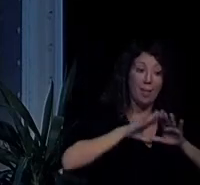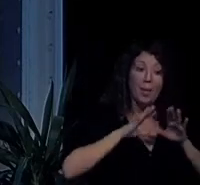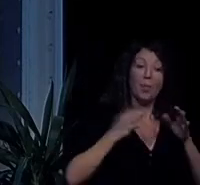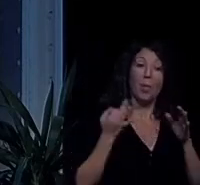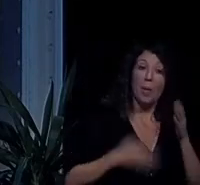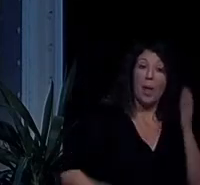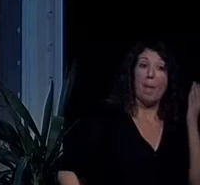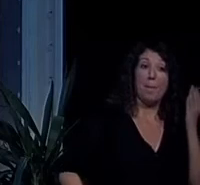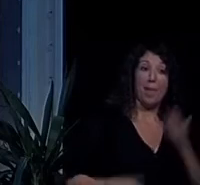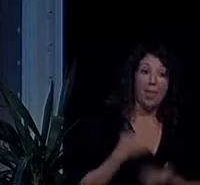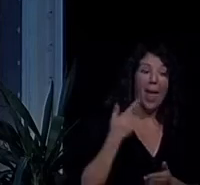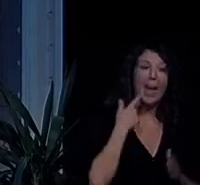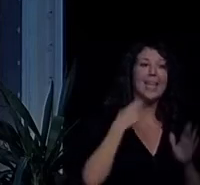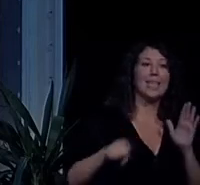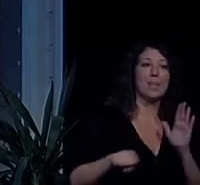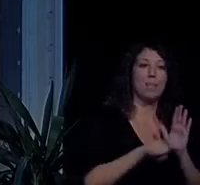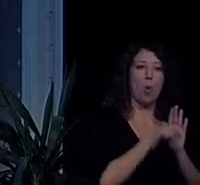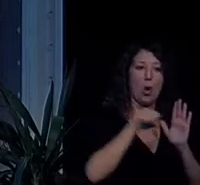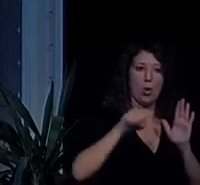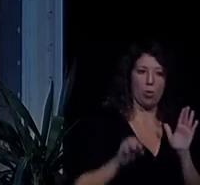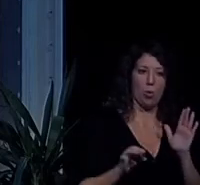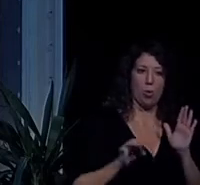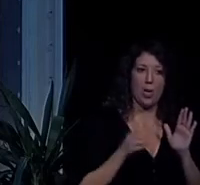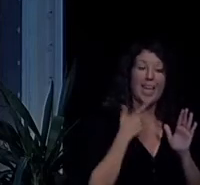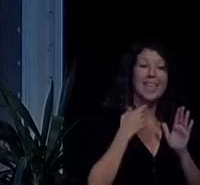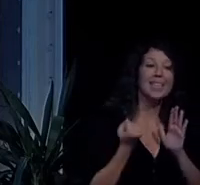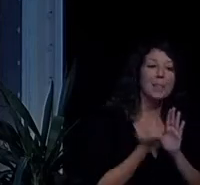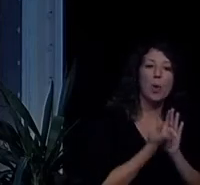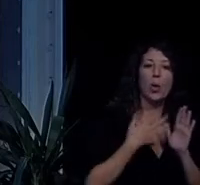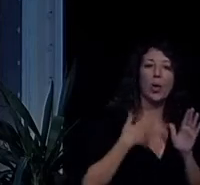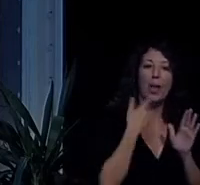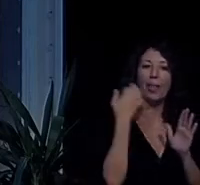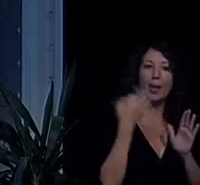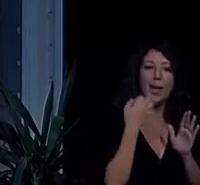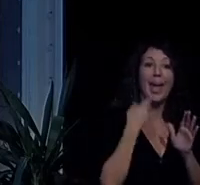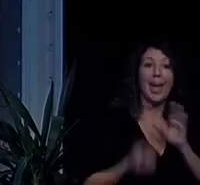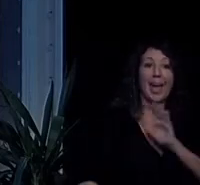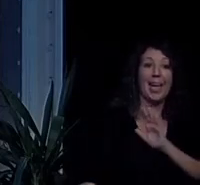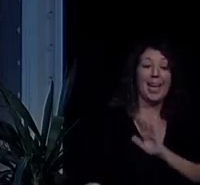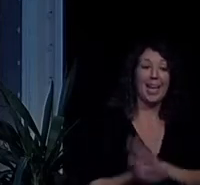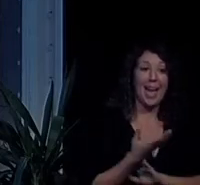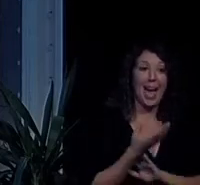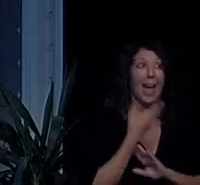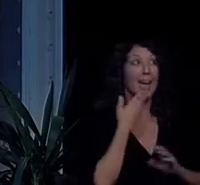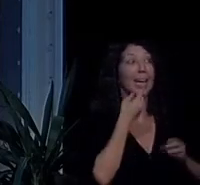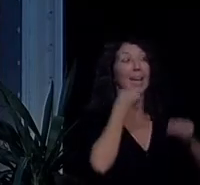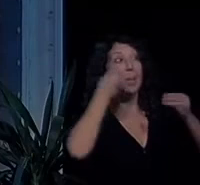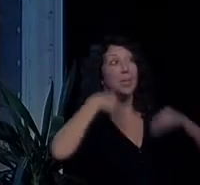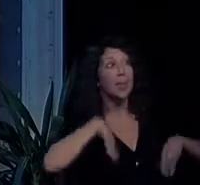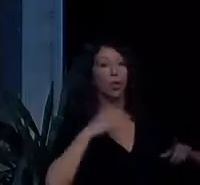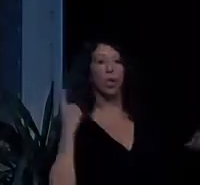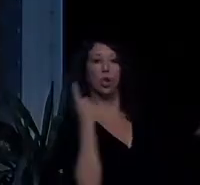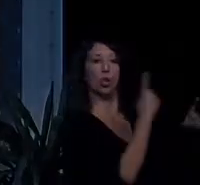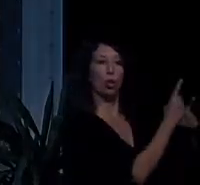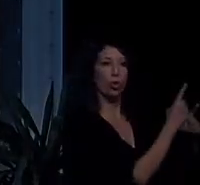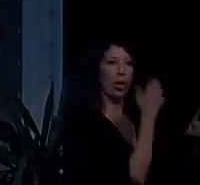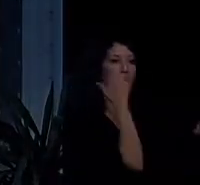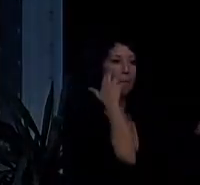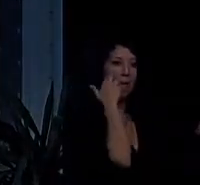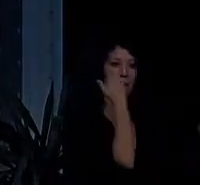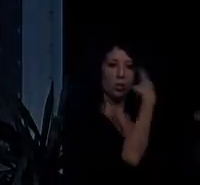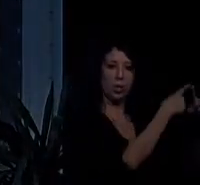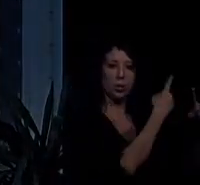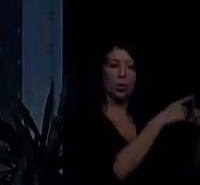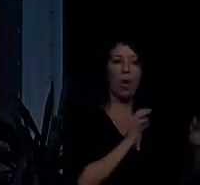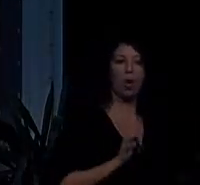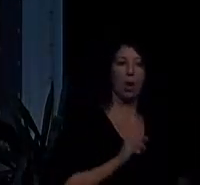comencemos a entrar en lo simbólico, ¿no? Y cuando planteo entrar en lo simbólico, planteo a construir contrarrepresentaciones al peligro sexual, ¿no? Retomo esta